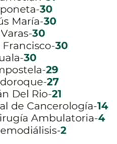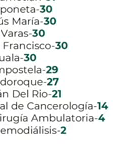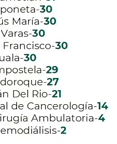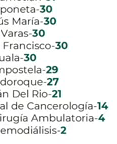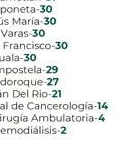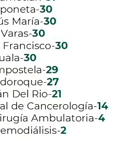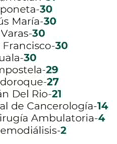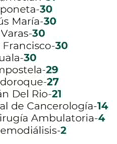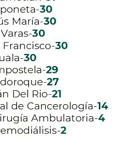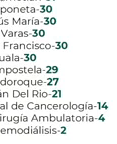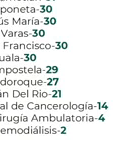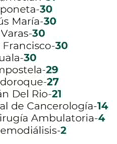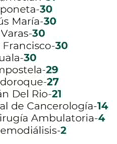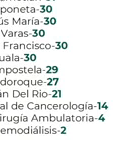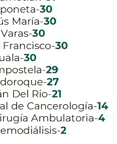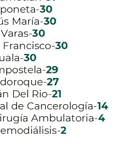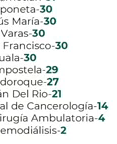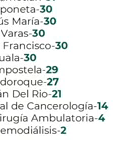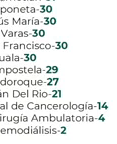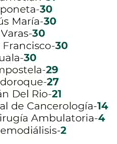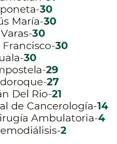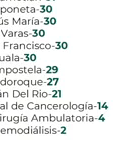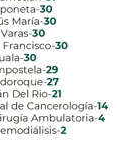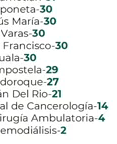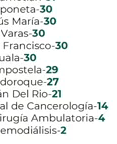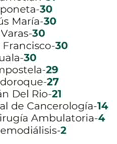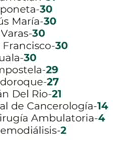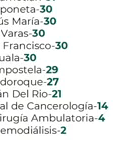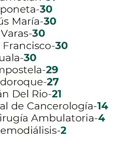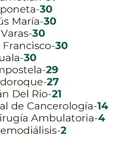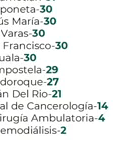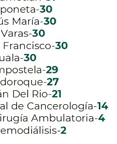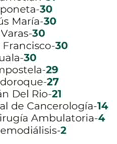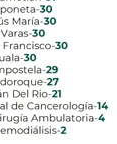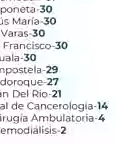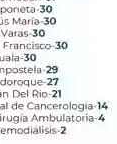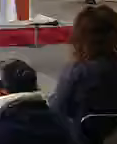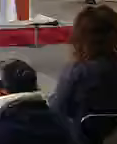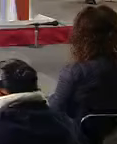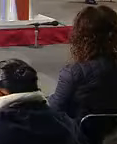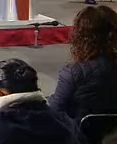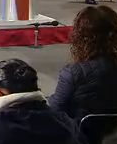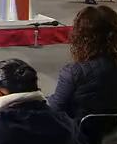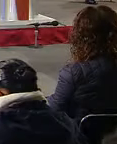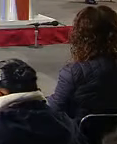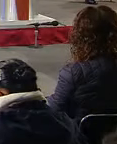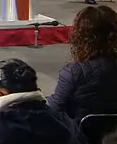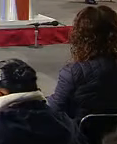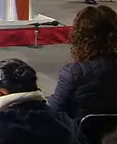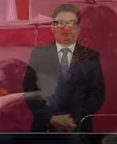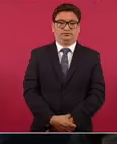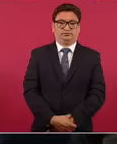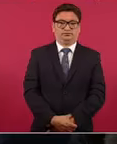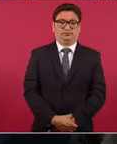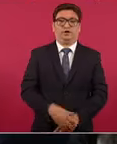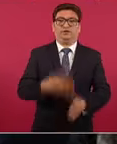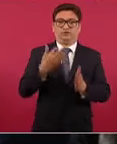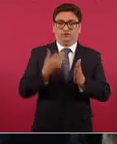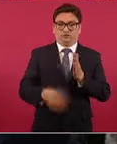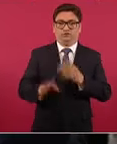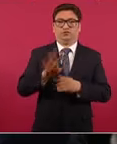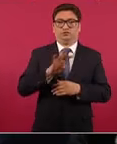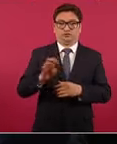el faltante de especialistas es de 443 especialistas